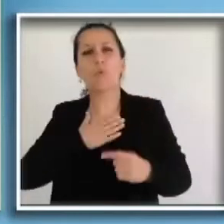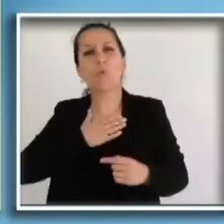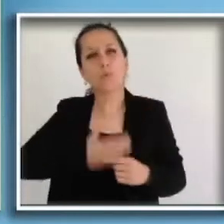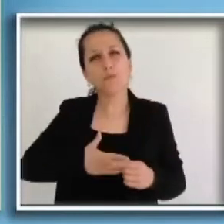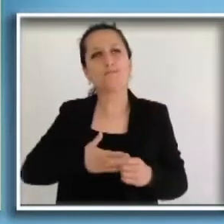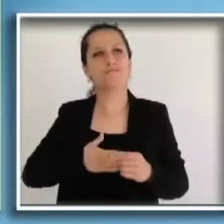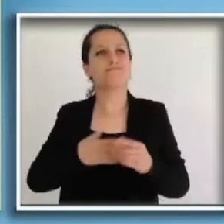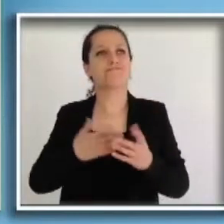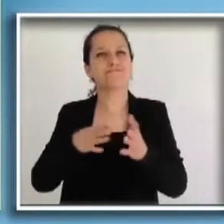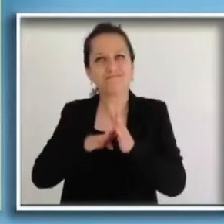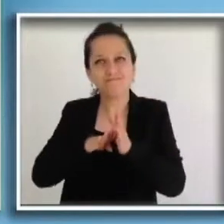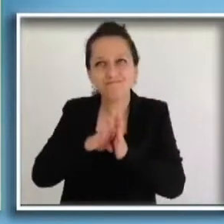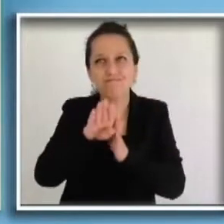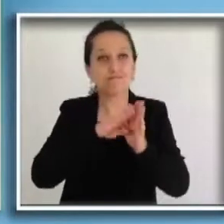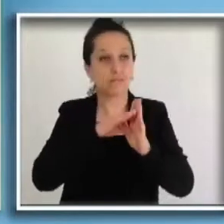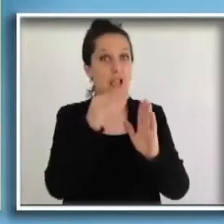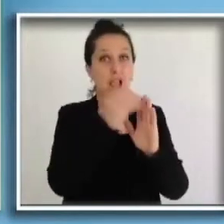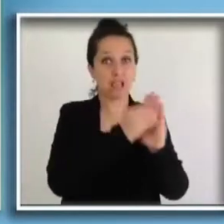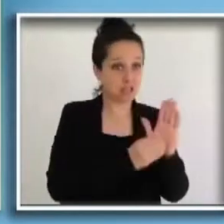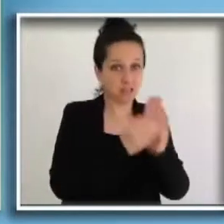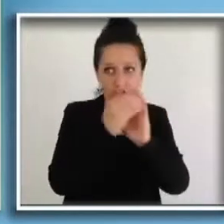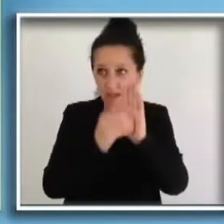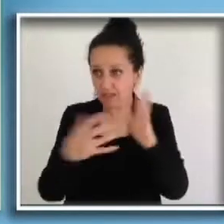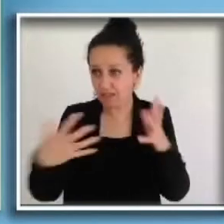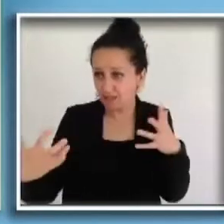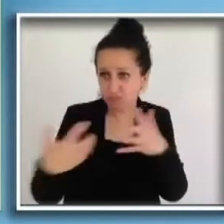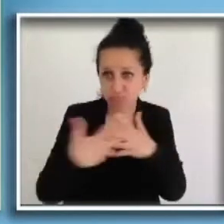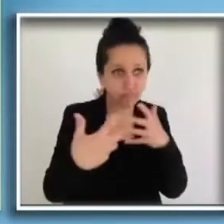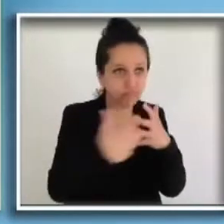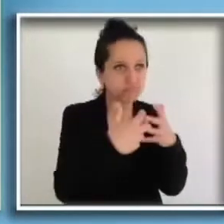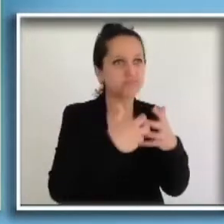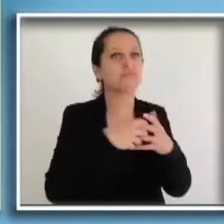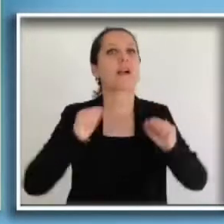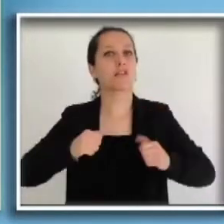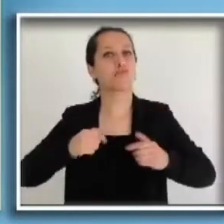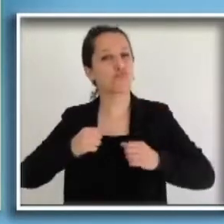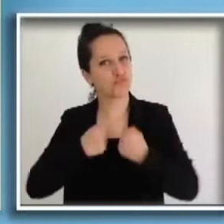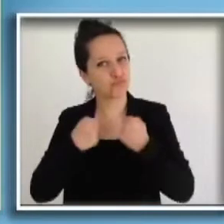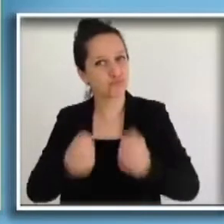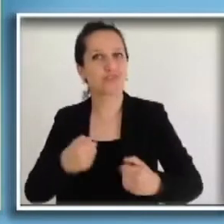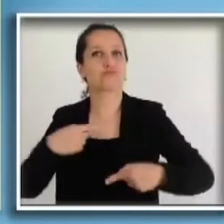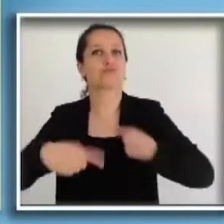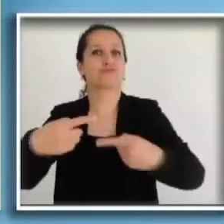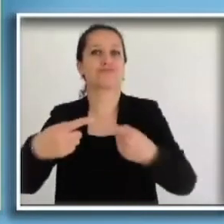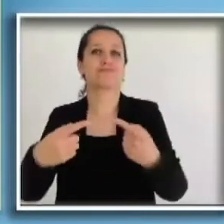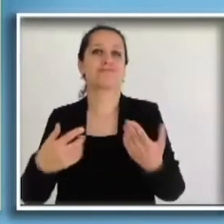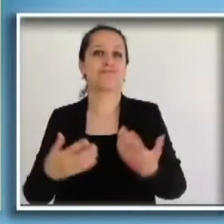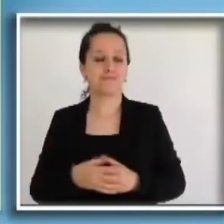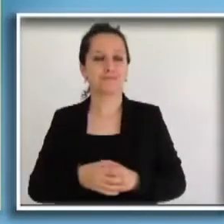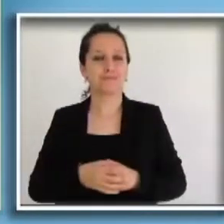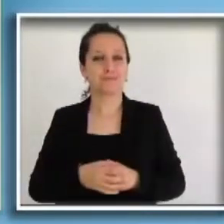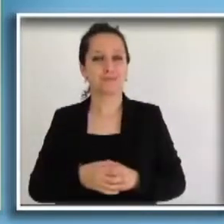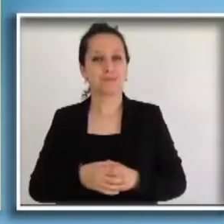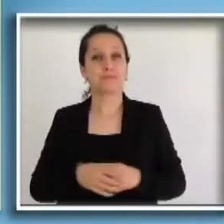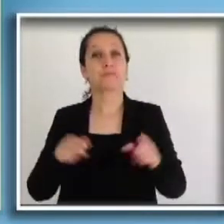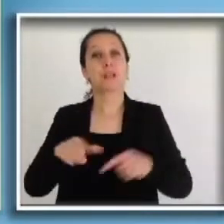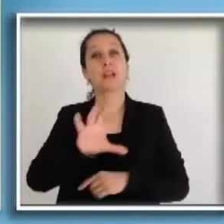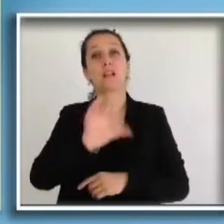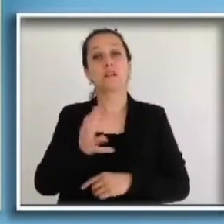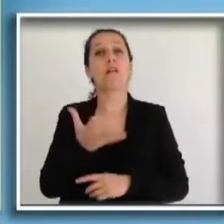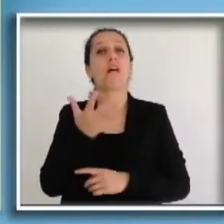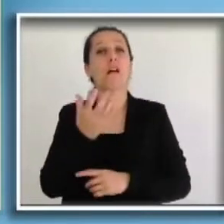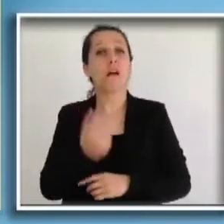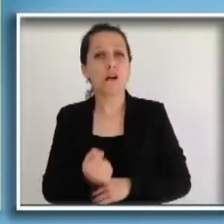la sinergia de las agendas en los múltiples mecanismos de integración nuestra región cuenta con lazos económicos